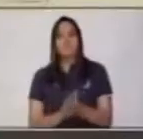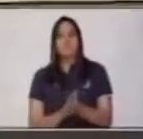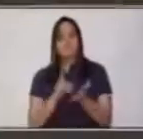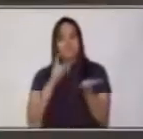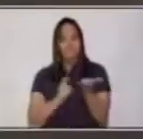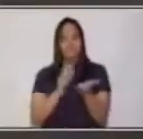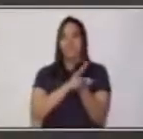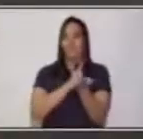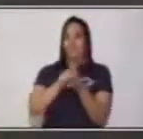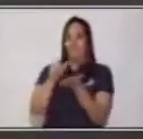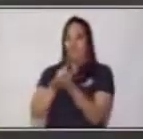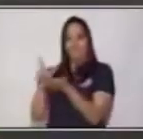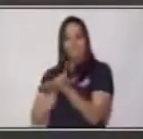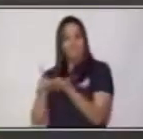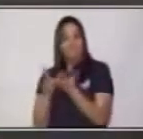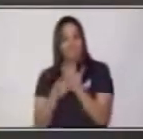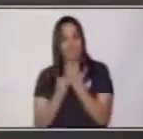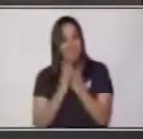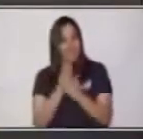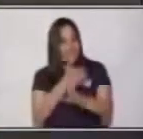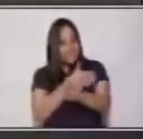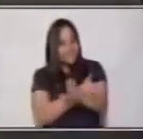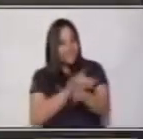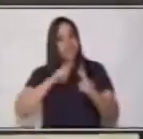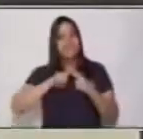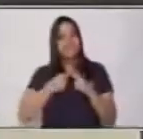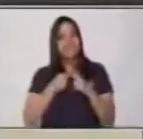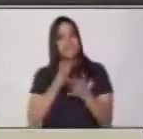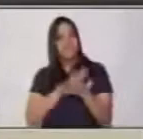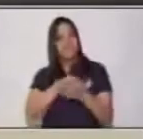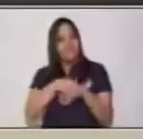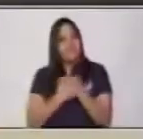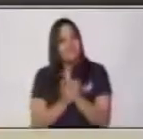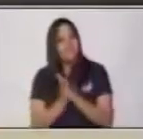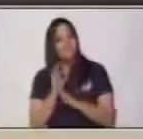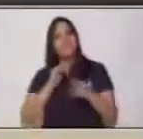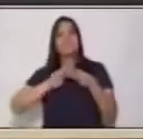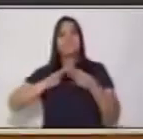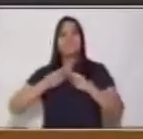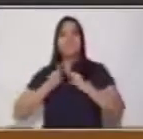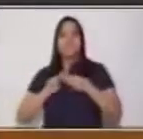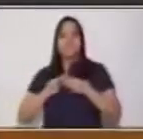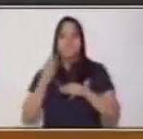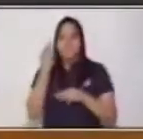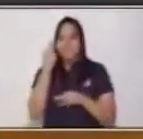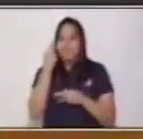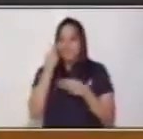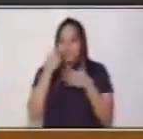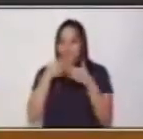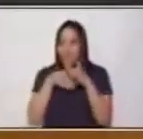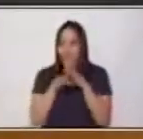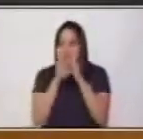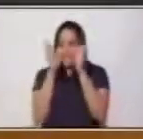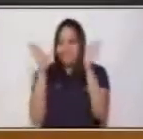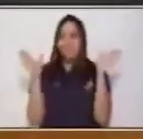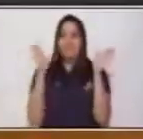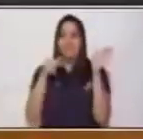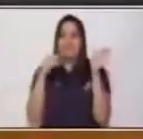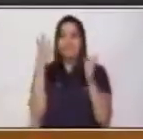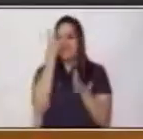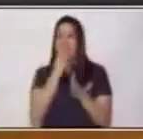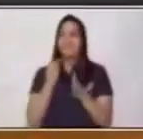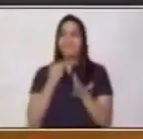sanitizamos nuestras manos para iniciar nuestra clase de matemáticas y adentrarnos al bello mundo de los